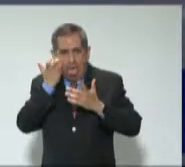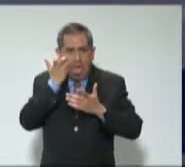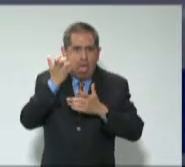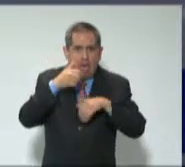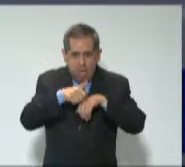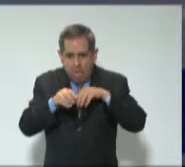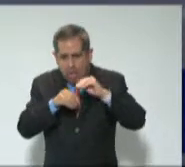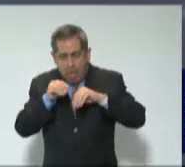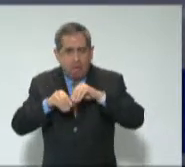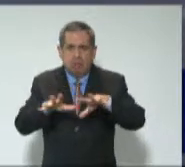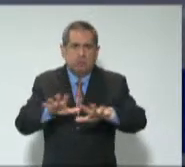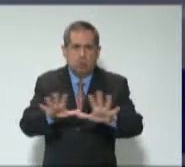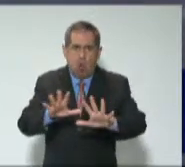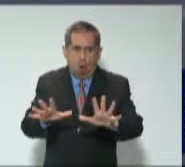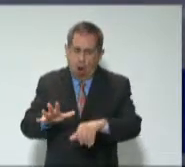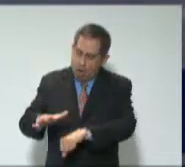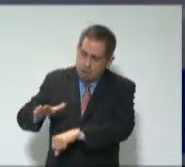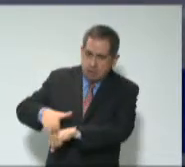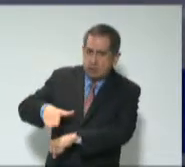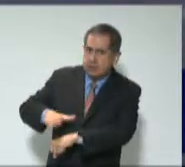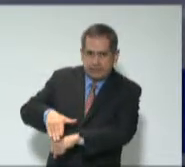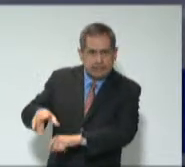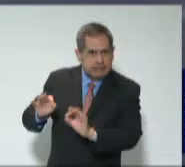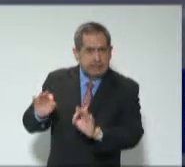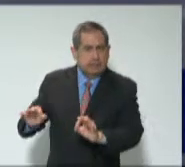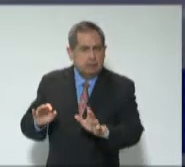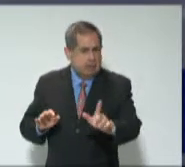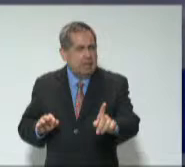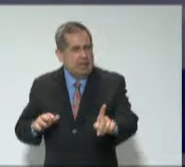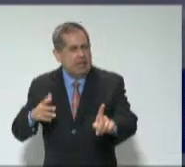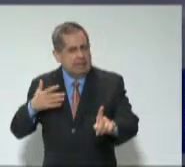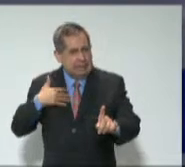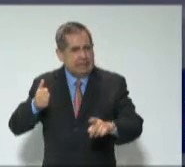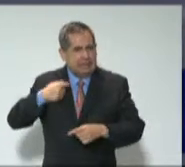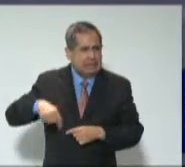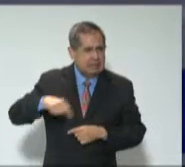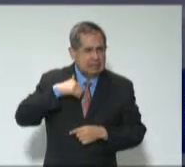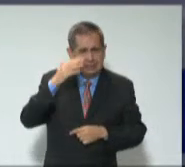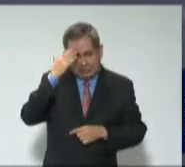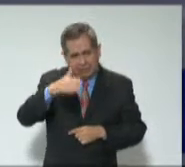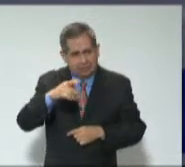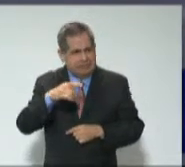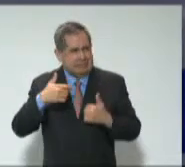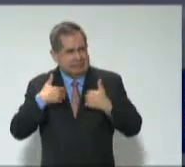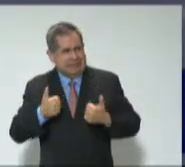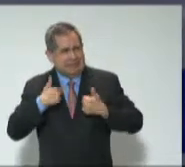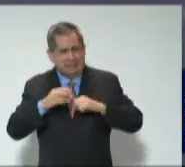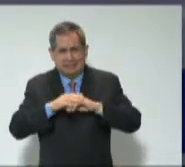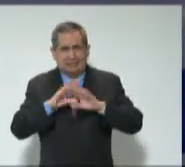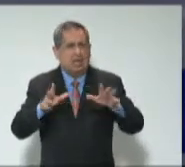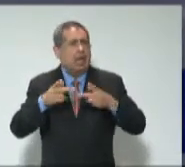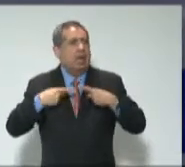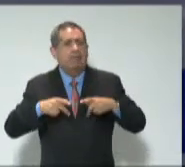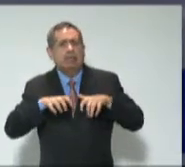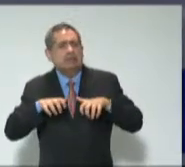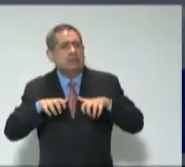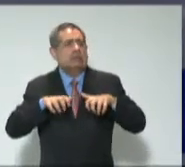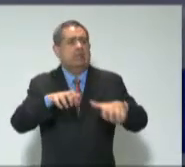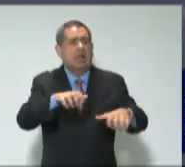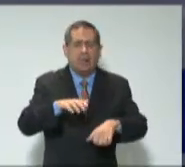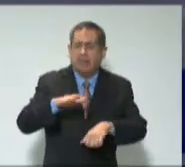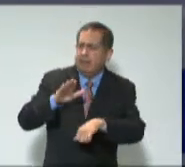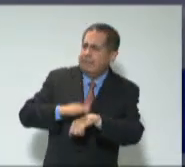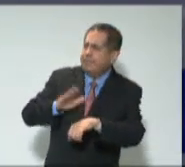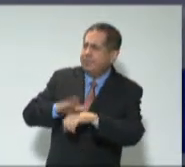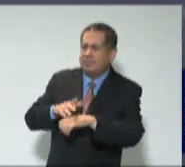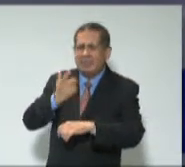maquillados nosotros entendemos ese reclamo popular que puede